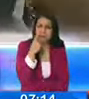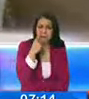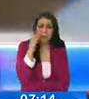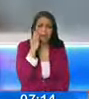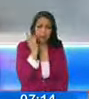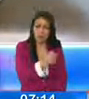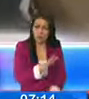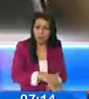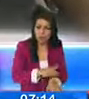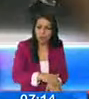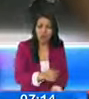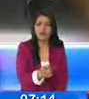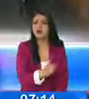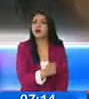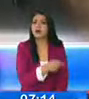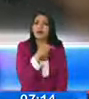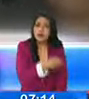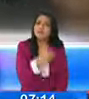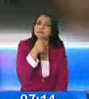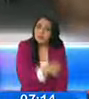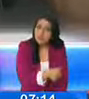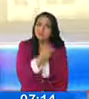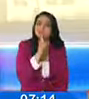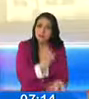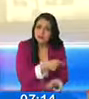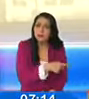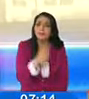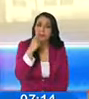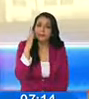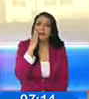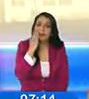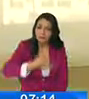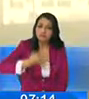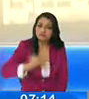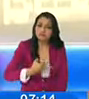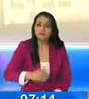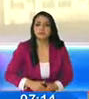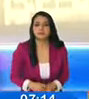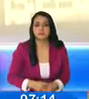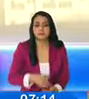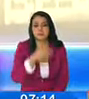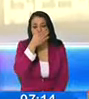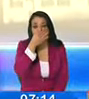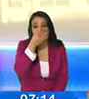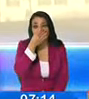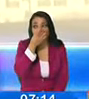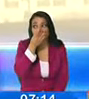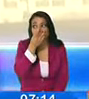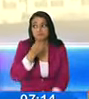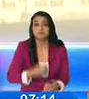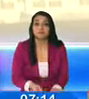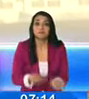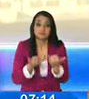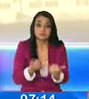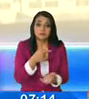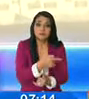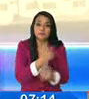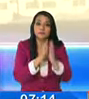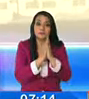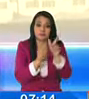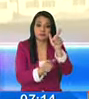estas pruebas de ADN, resultaron ser los padres. En este momento ellos, han presentado una petición al